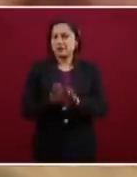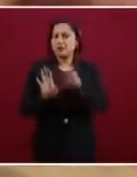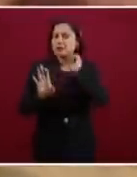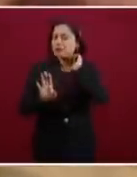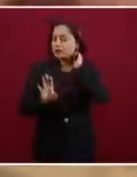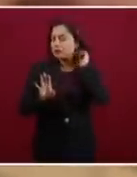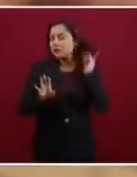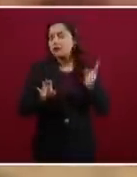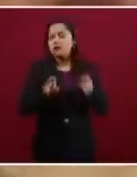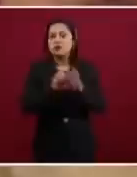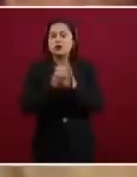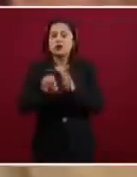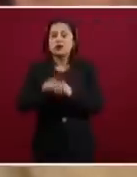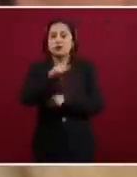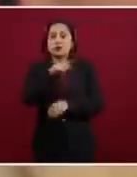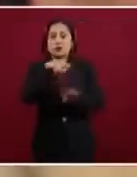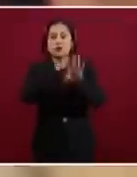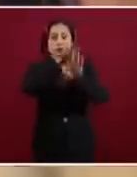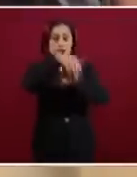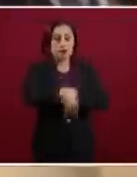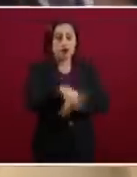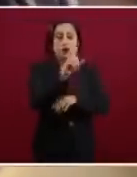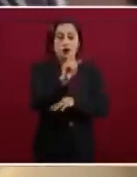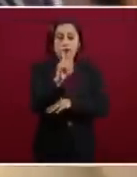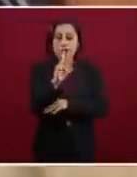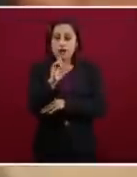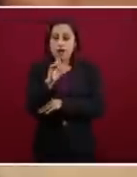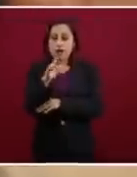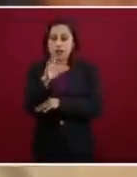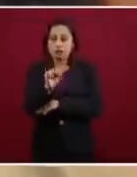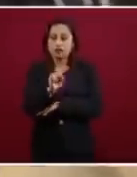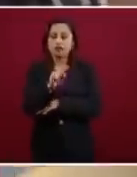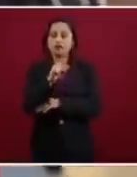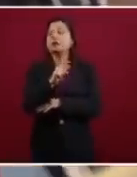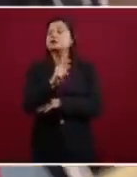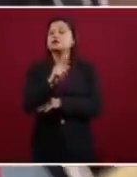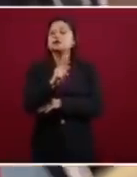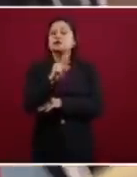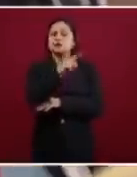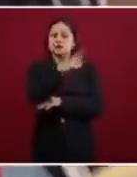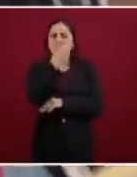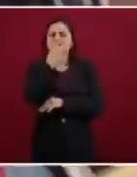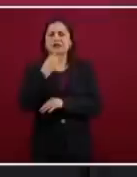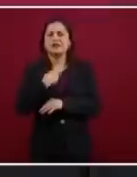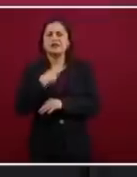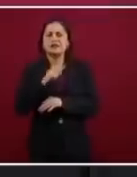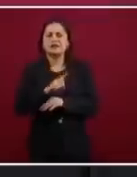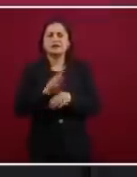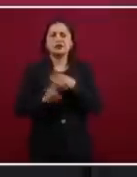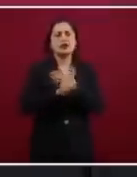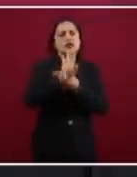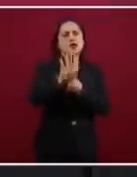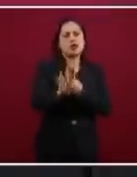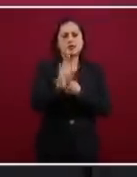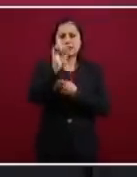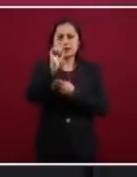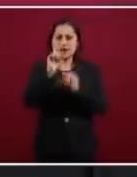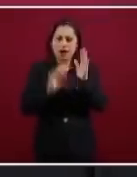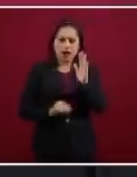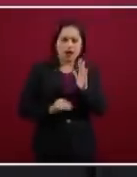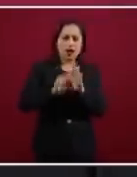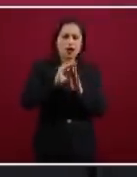es correcto dice usted va a provocar inundaciones yo creo que ahí no lo están informando bien a usted